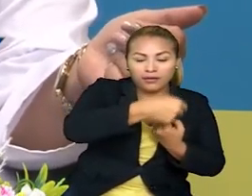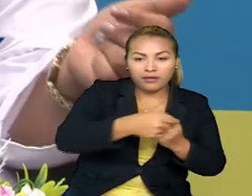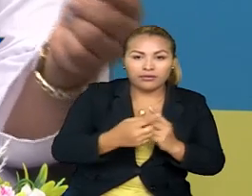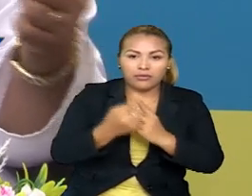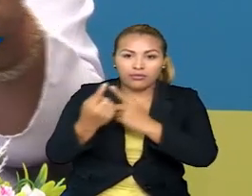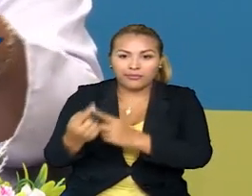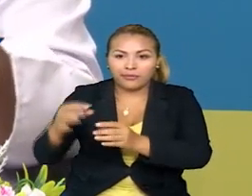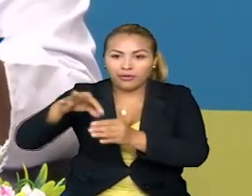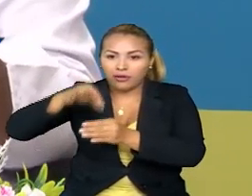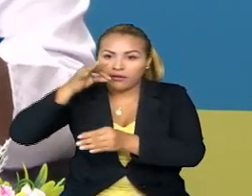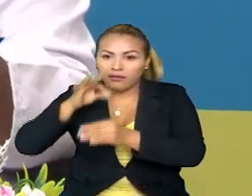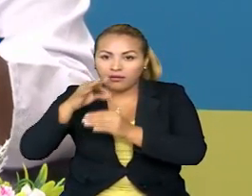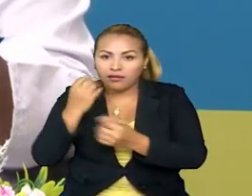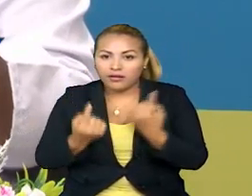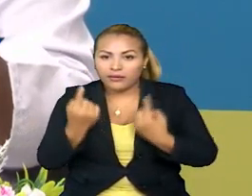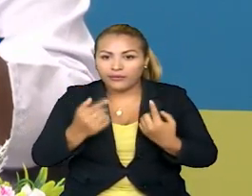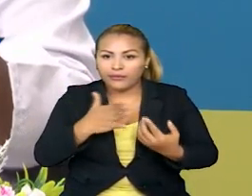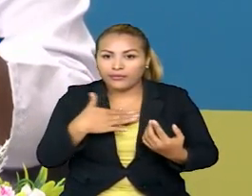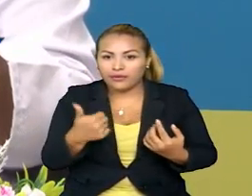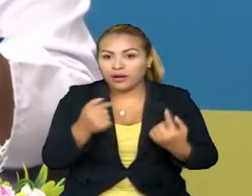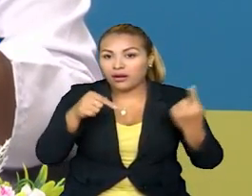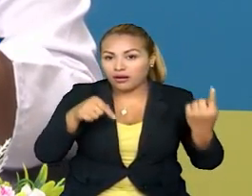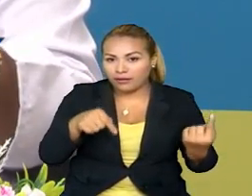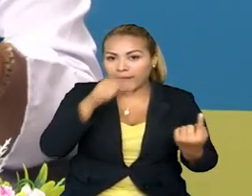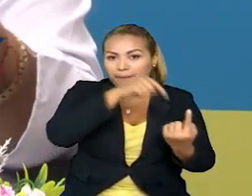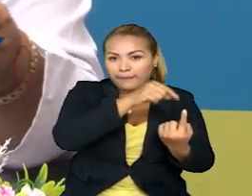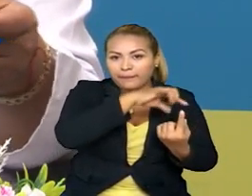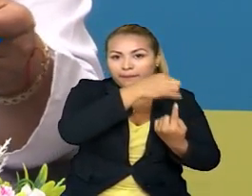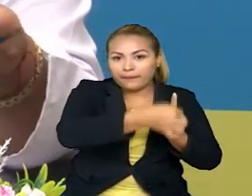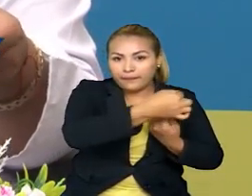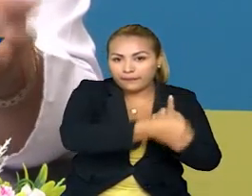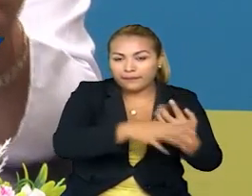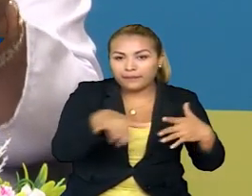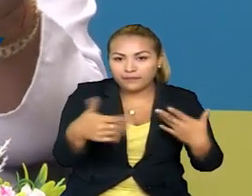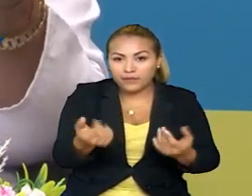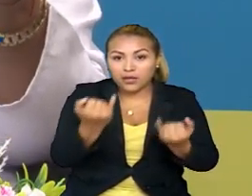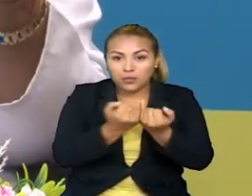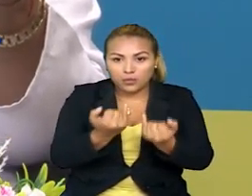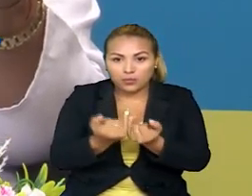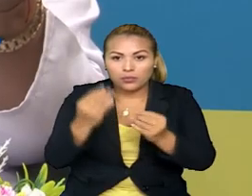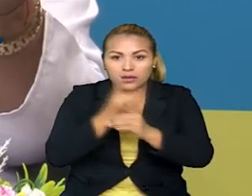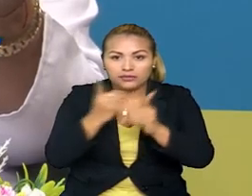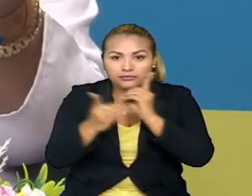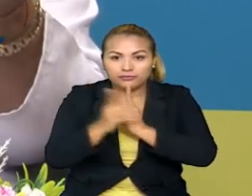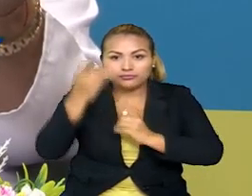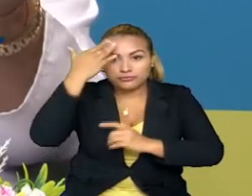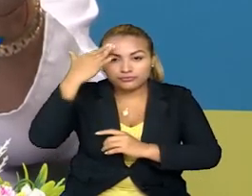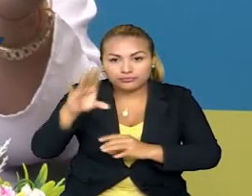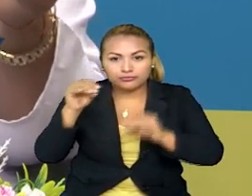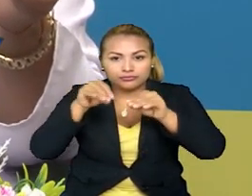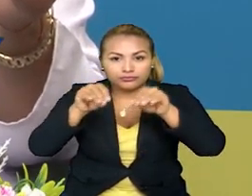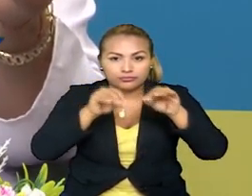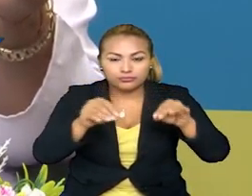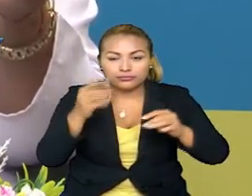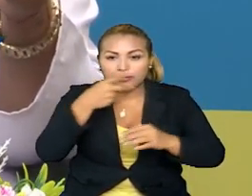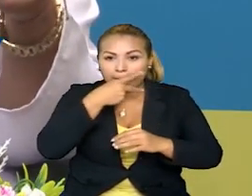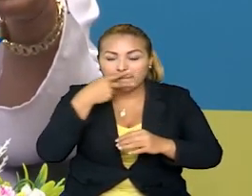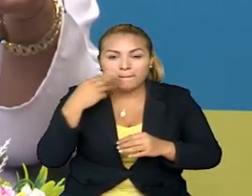que comerse un o un churrito o una rachita